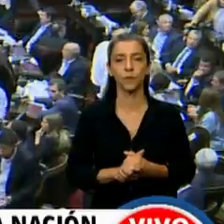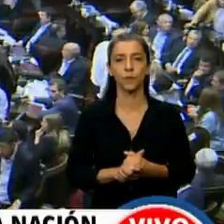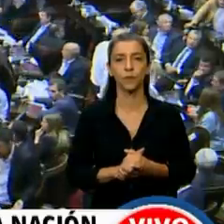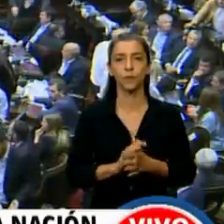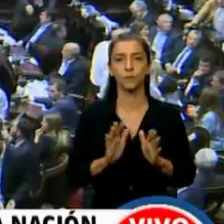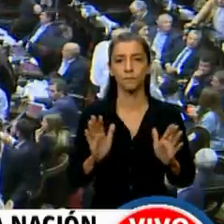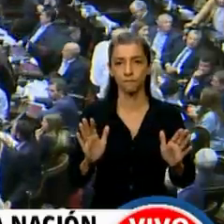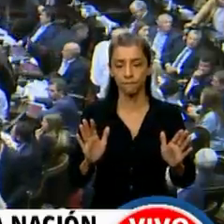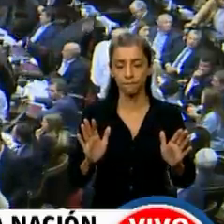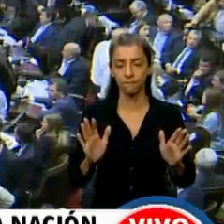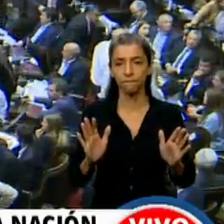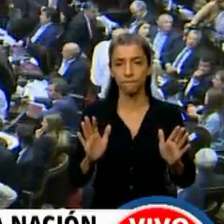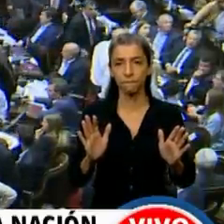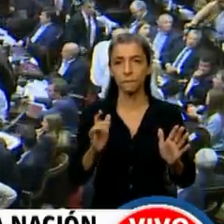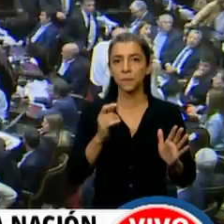sí